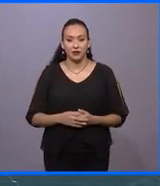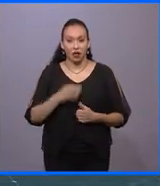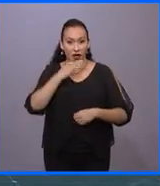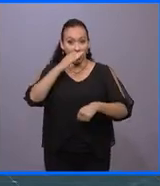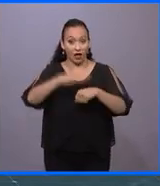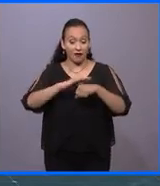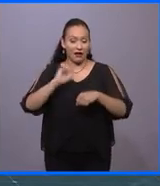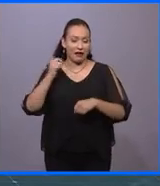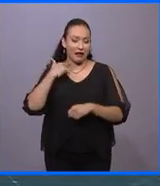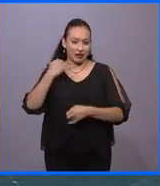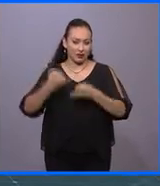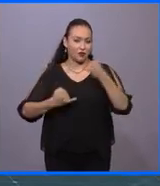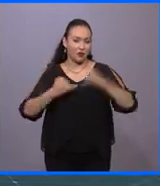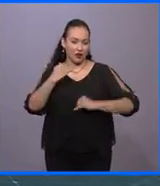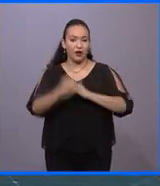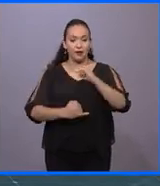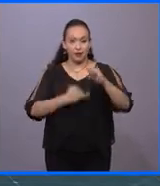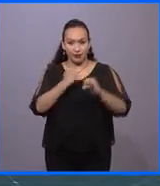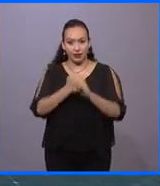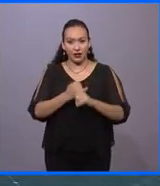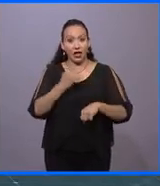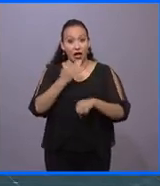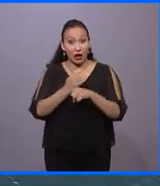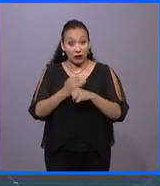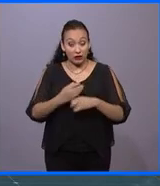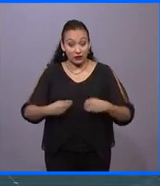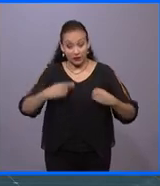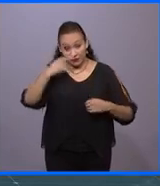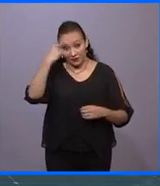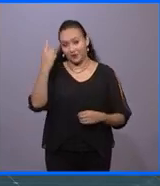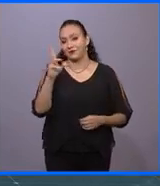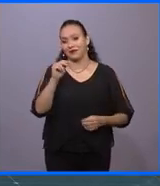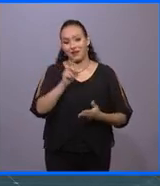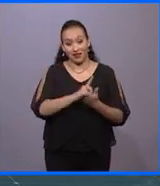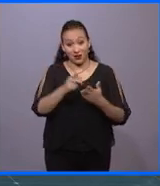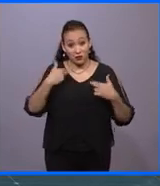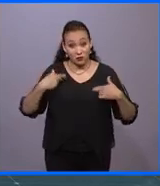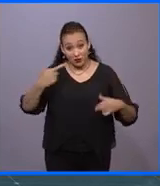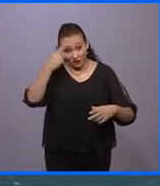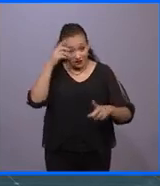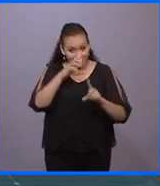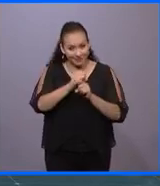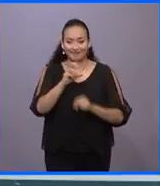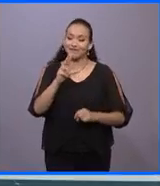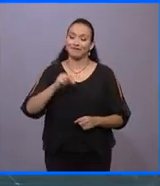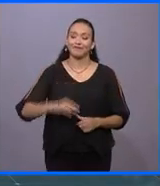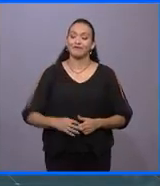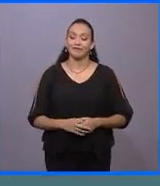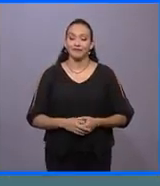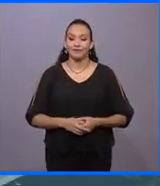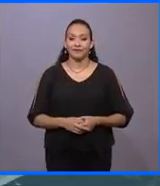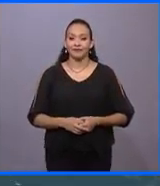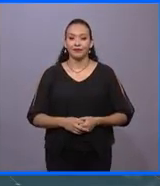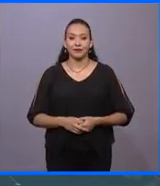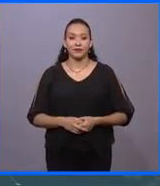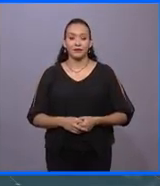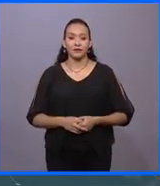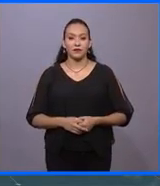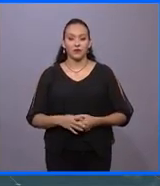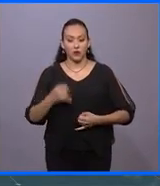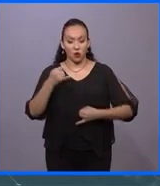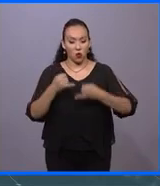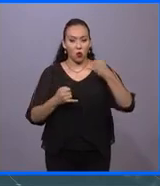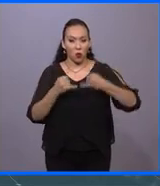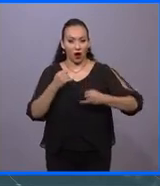Advierte ex juez interamericano que no son tiempos fáciles para los derechos humanos ni para el Estado de Derecho. Juez